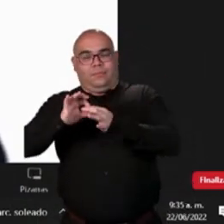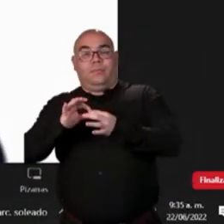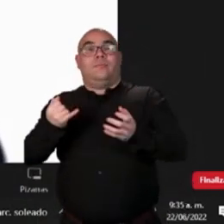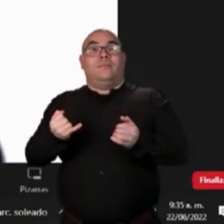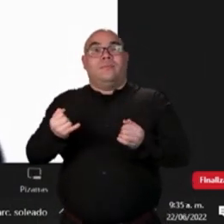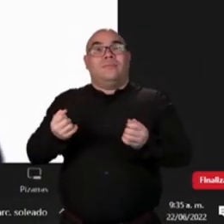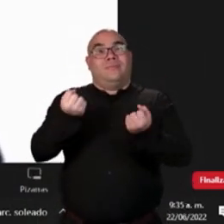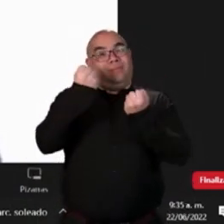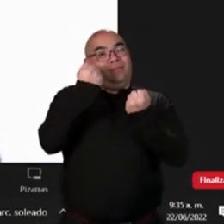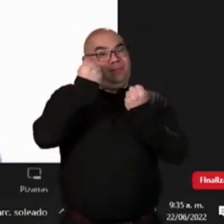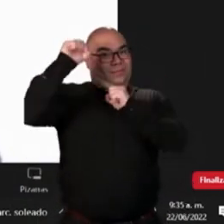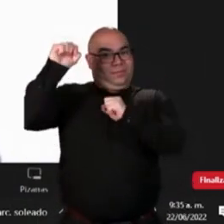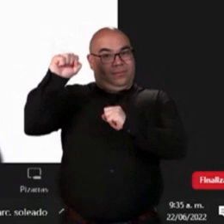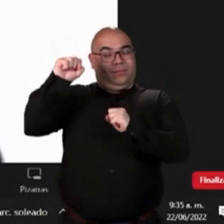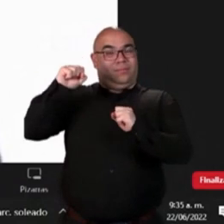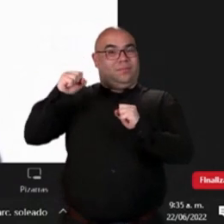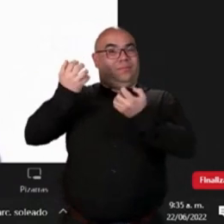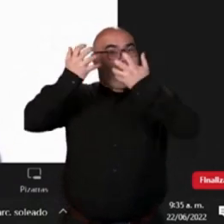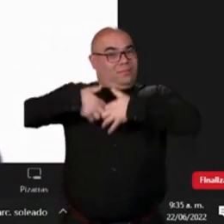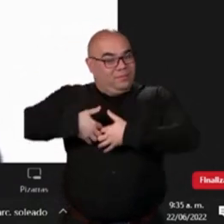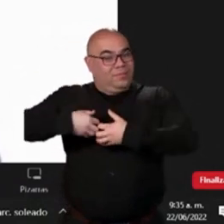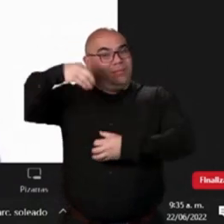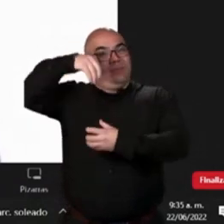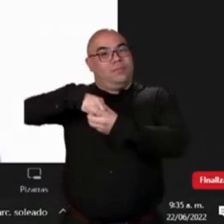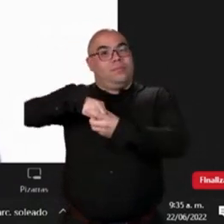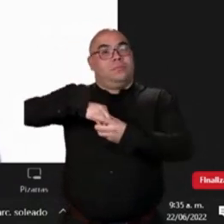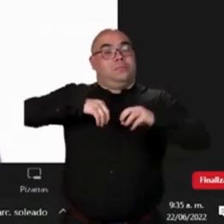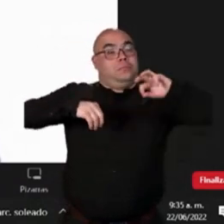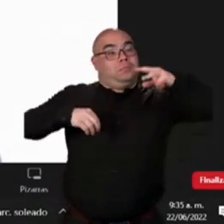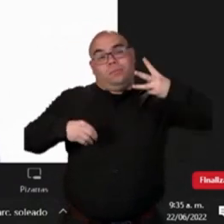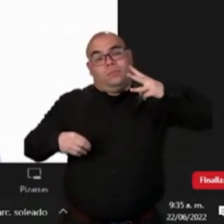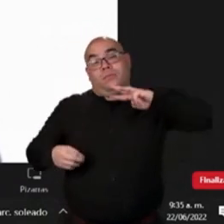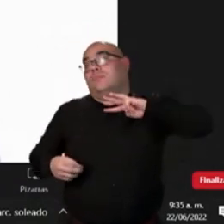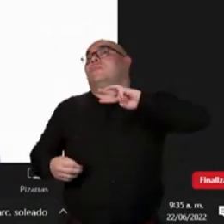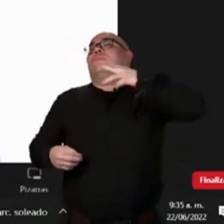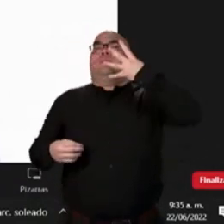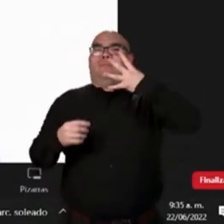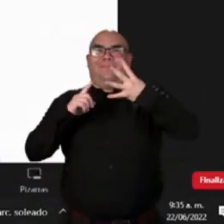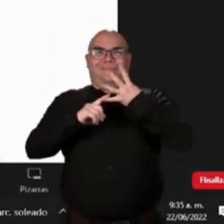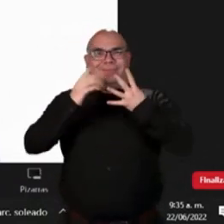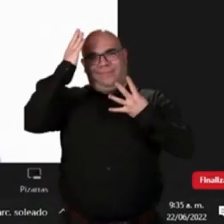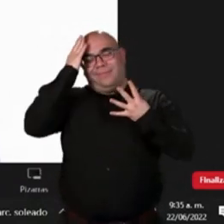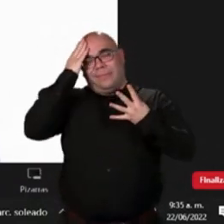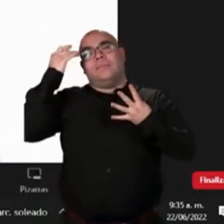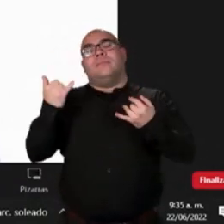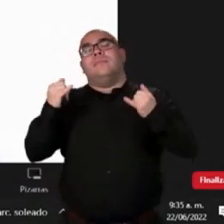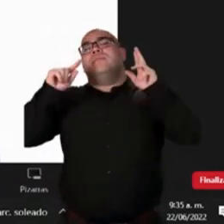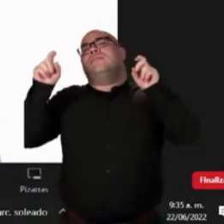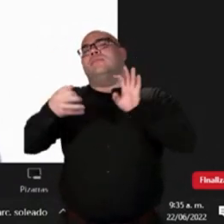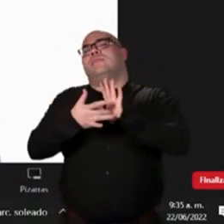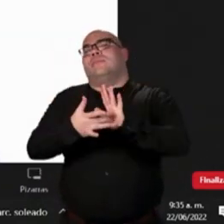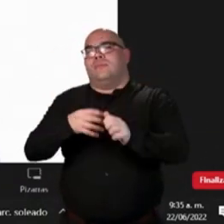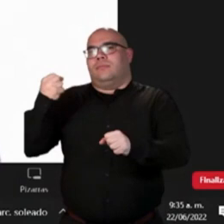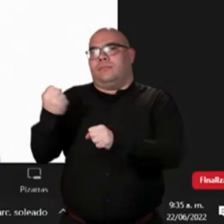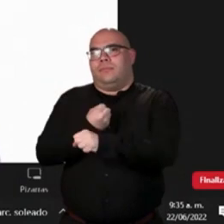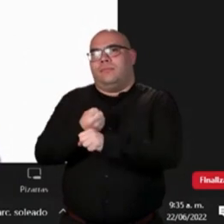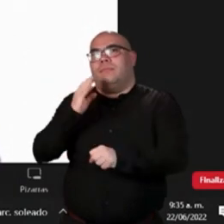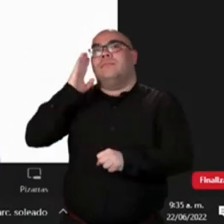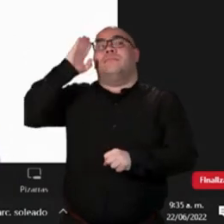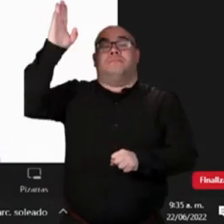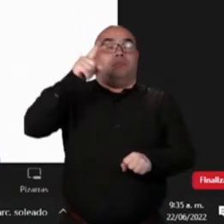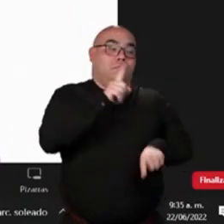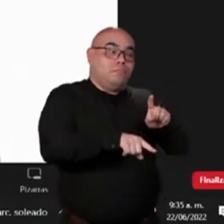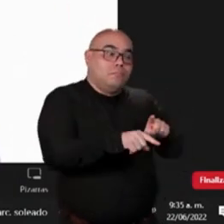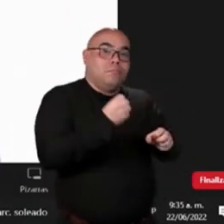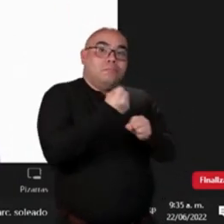industrial y el impacto que esto va a tener en el mundo del trabajo, cómo van a desaparecer trabajos de futuro, en el futuro,